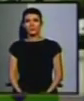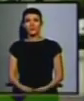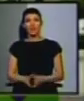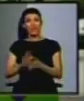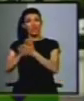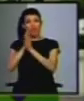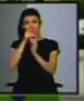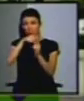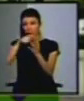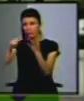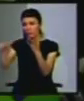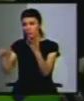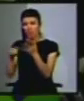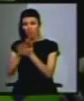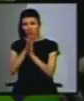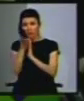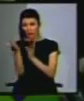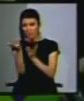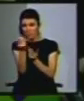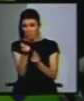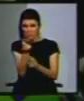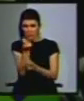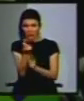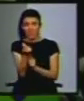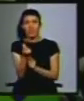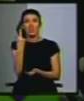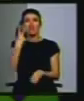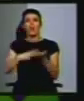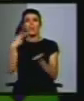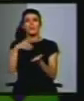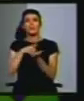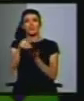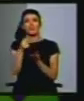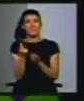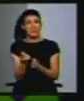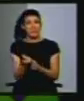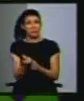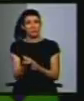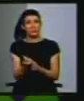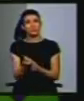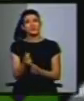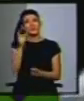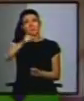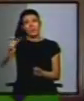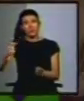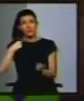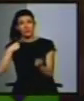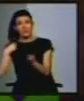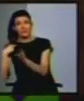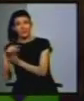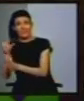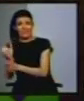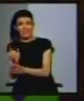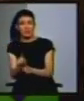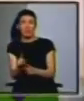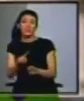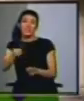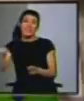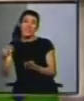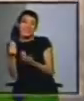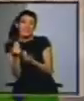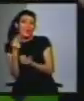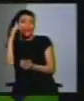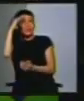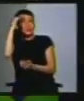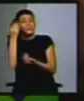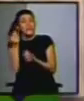Total son 2.000 millones de pesos. Las personas defraudadas aún tienen la esperanza de que su plata les